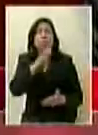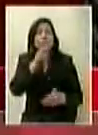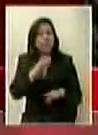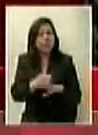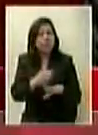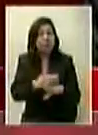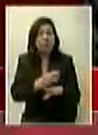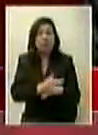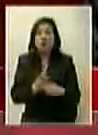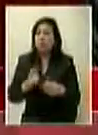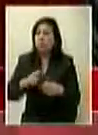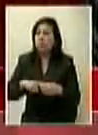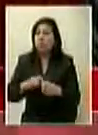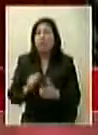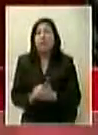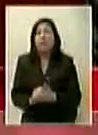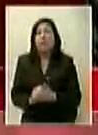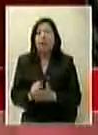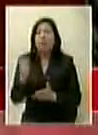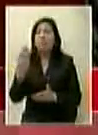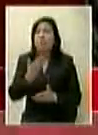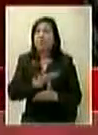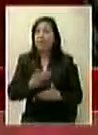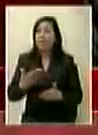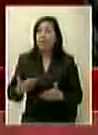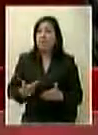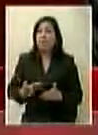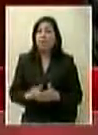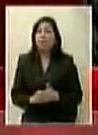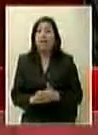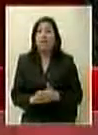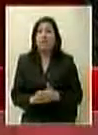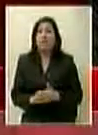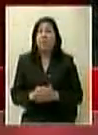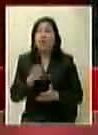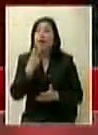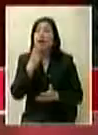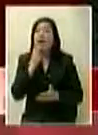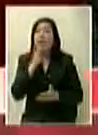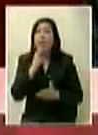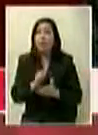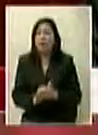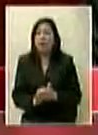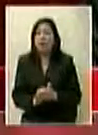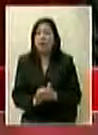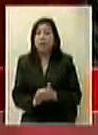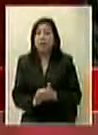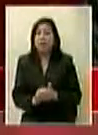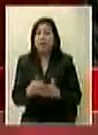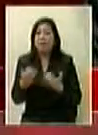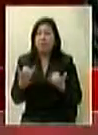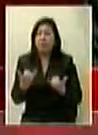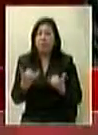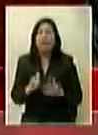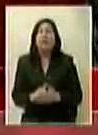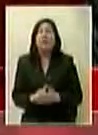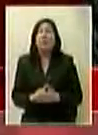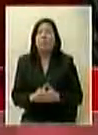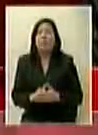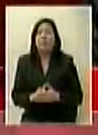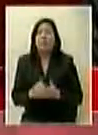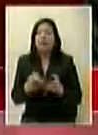y Desarrollo Social y la Vicepresidencia de la Hermana República del Ecuador. En este campo, señor